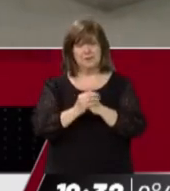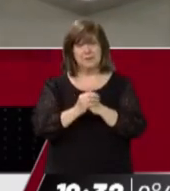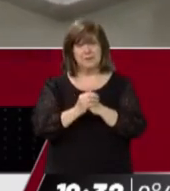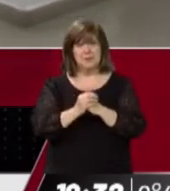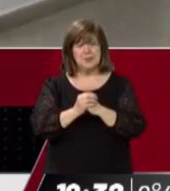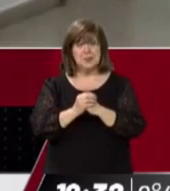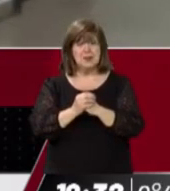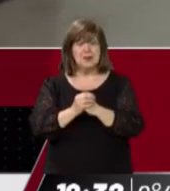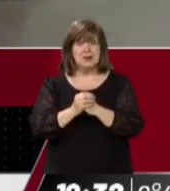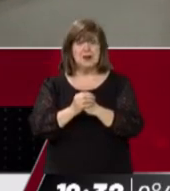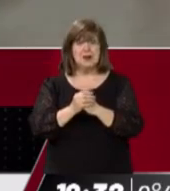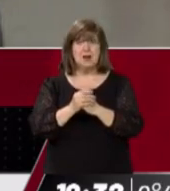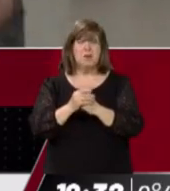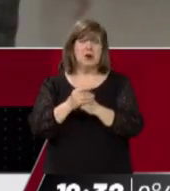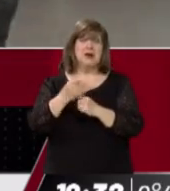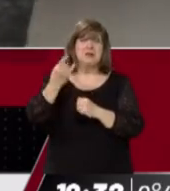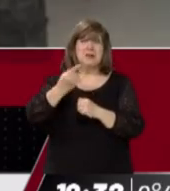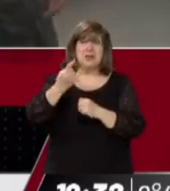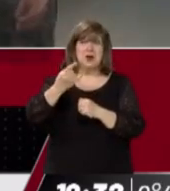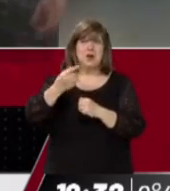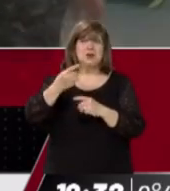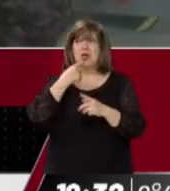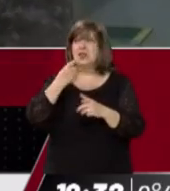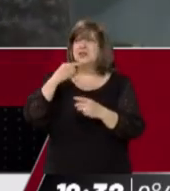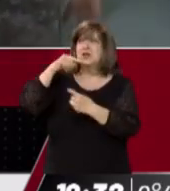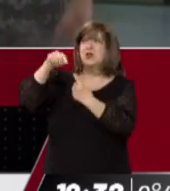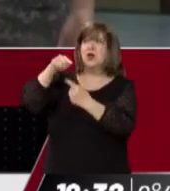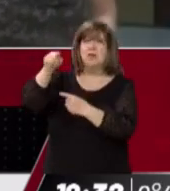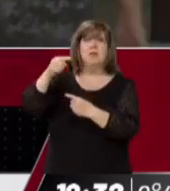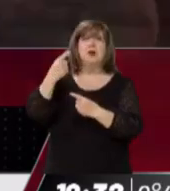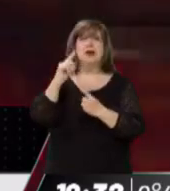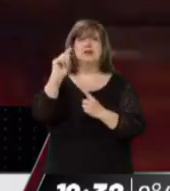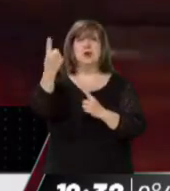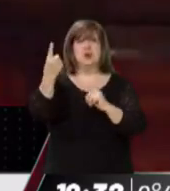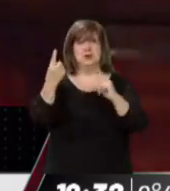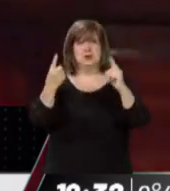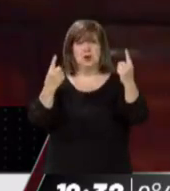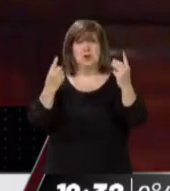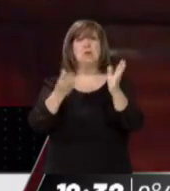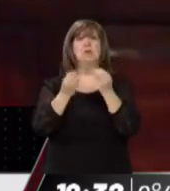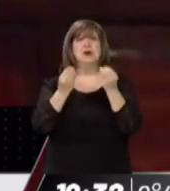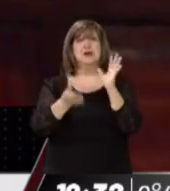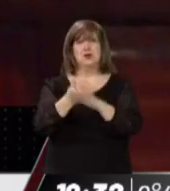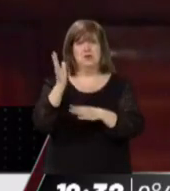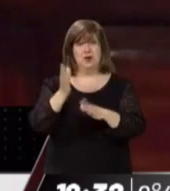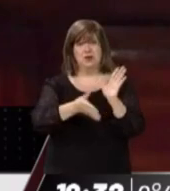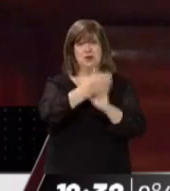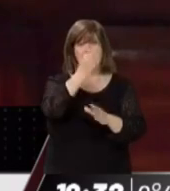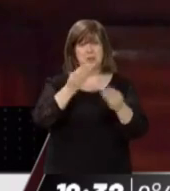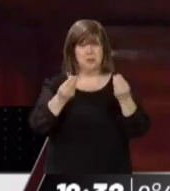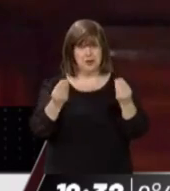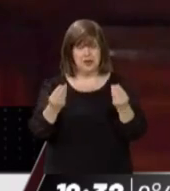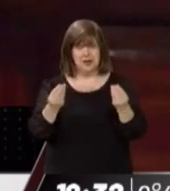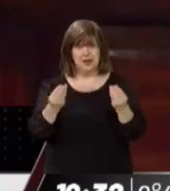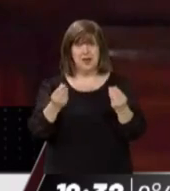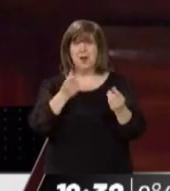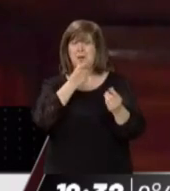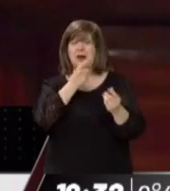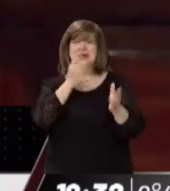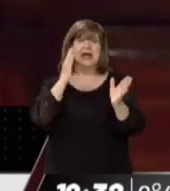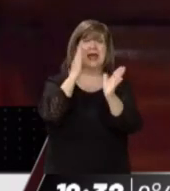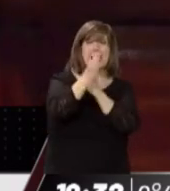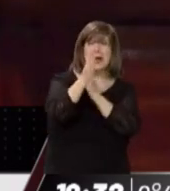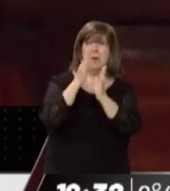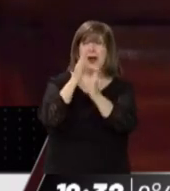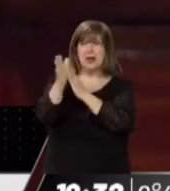si supuestamente fueran mentirosos como ellos dicen Por qué se aislaron Por qué se fueron porque quieren escapar